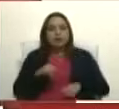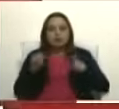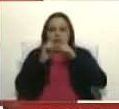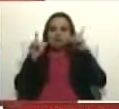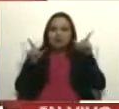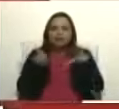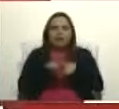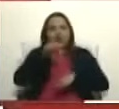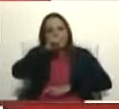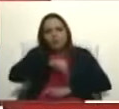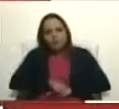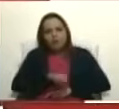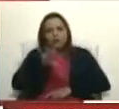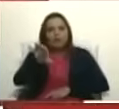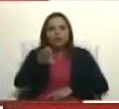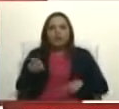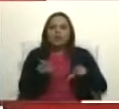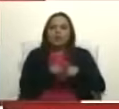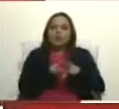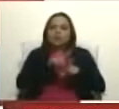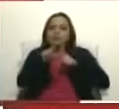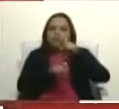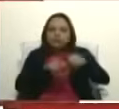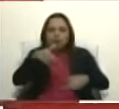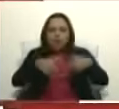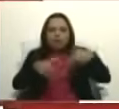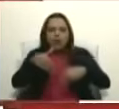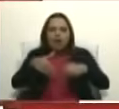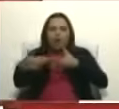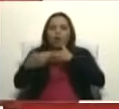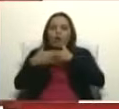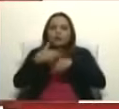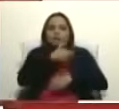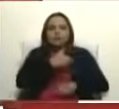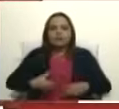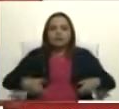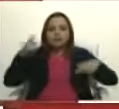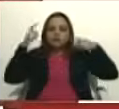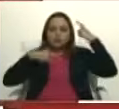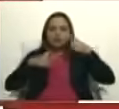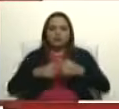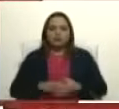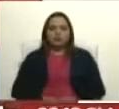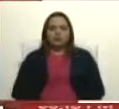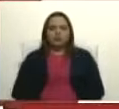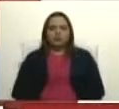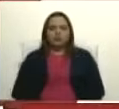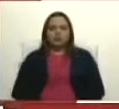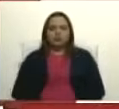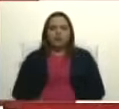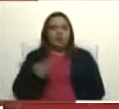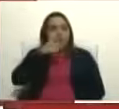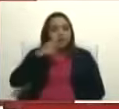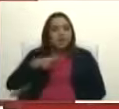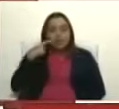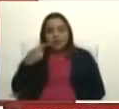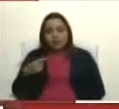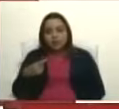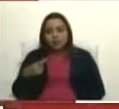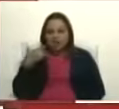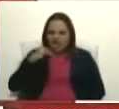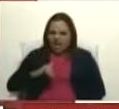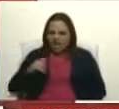despertó aquel intento de referéndum revocatorio contra nuestro comandante Chávez, que la gente dijo, nos los van a